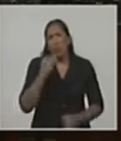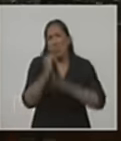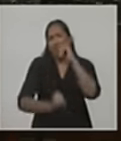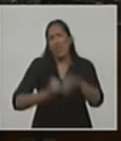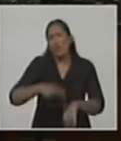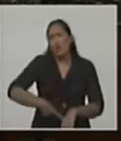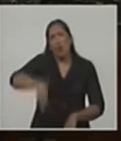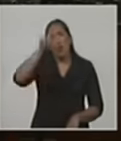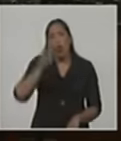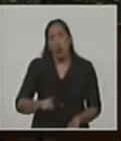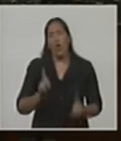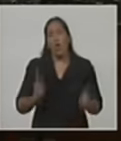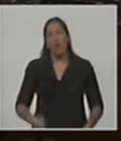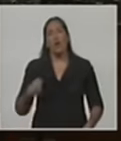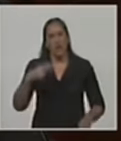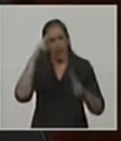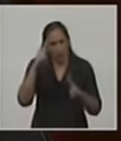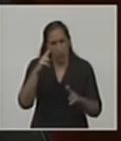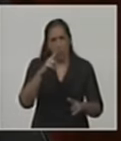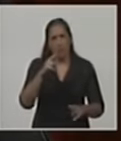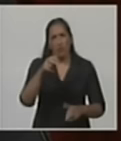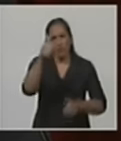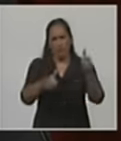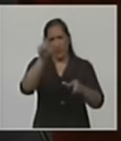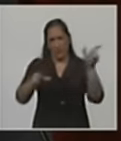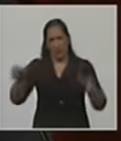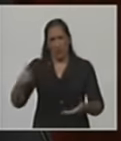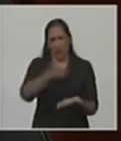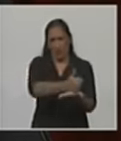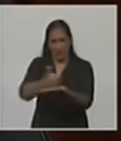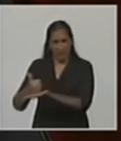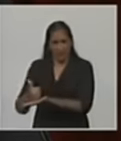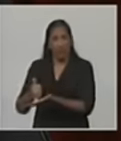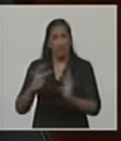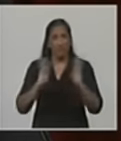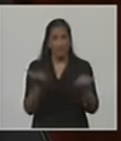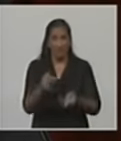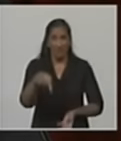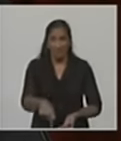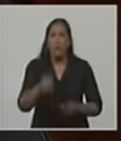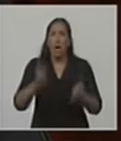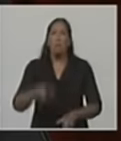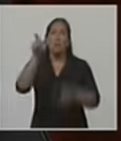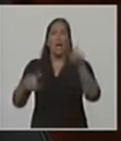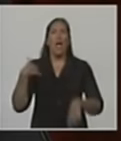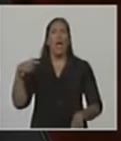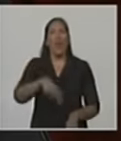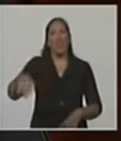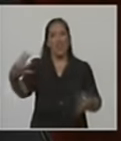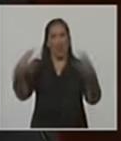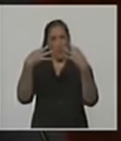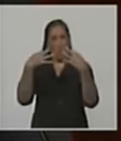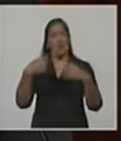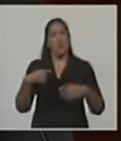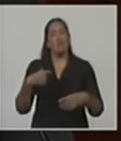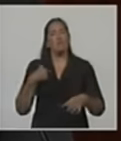Pero por respeto a ustedes aquí presentes y a los argentinos que están mirando, voy a cortar acá.